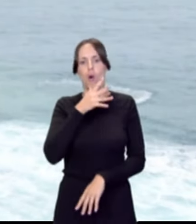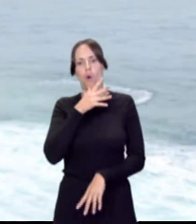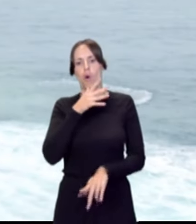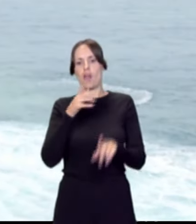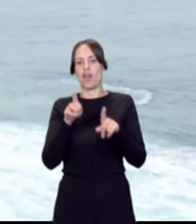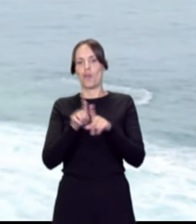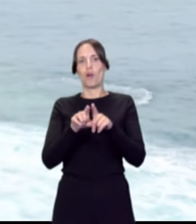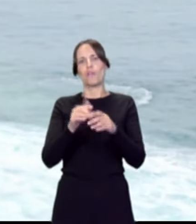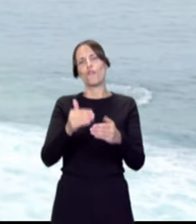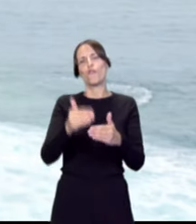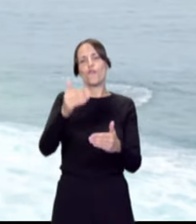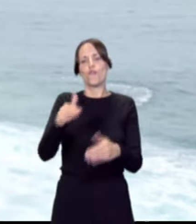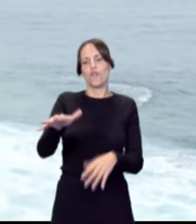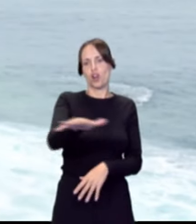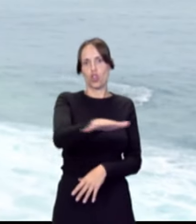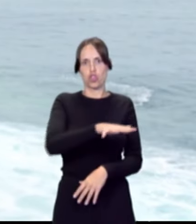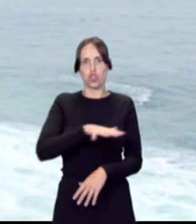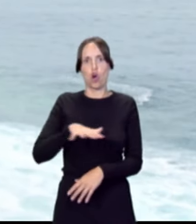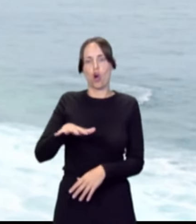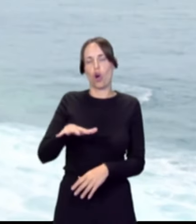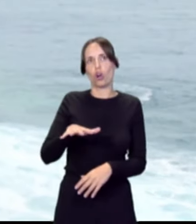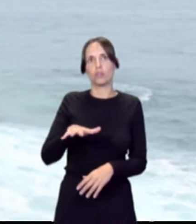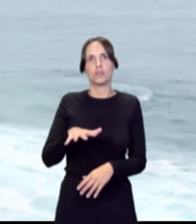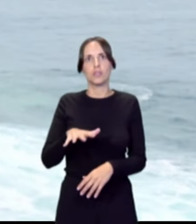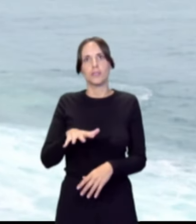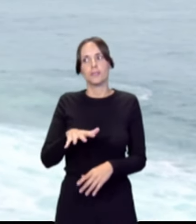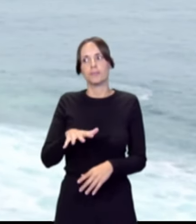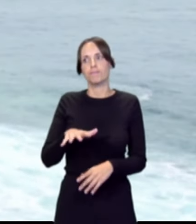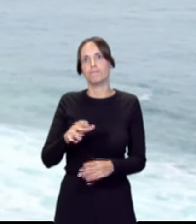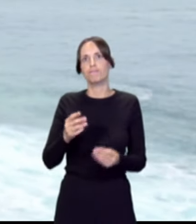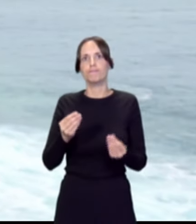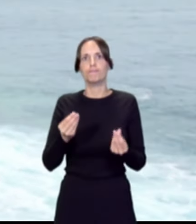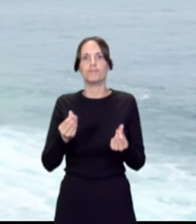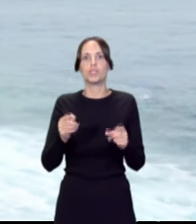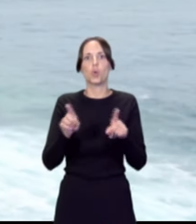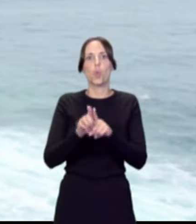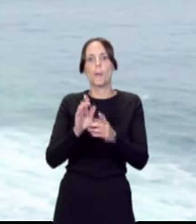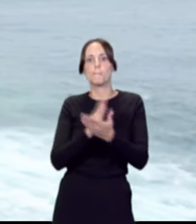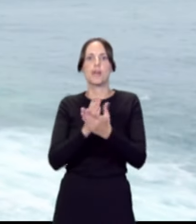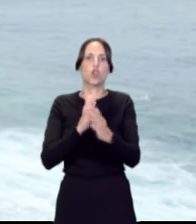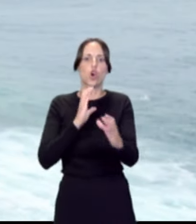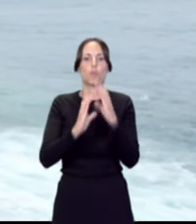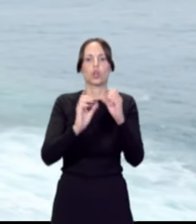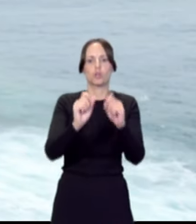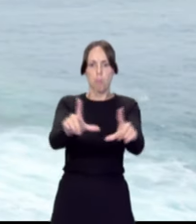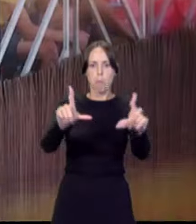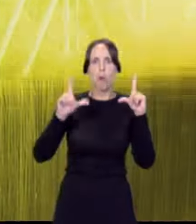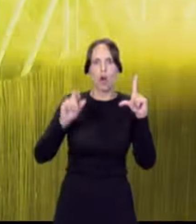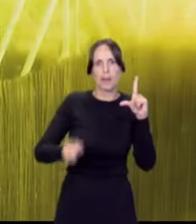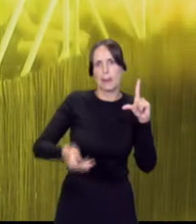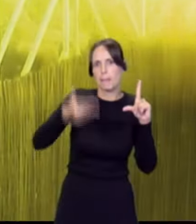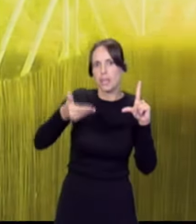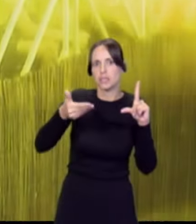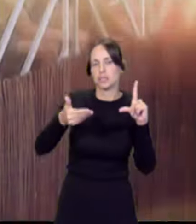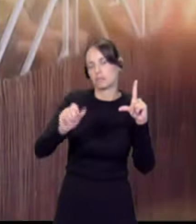transformó en el sitio más mediático, más prestigioso.